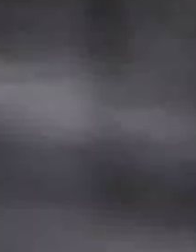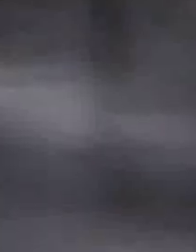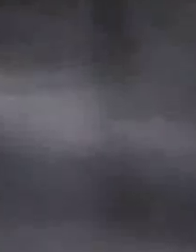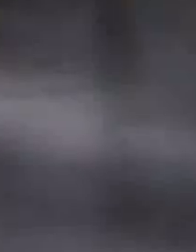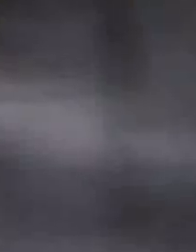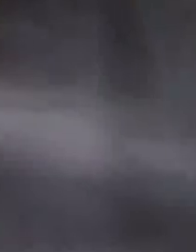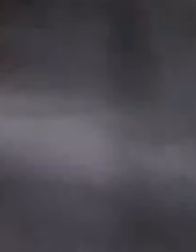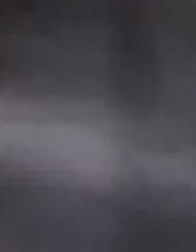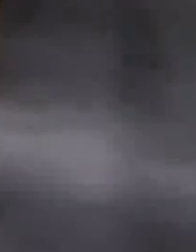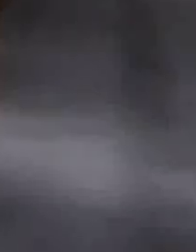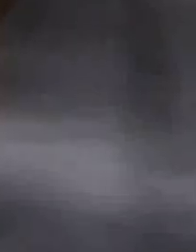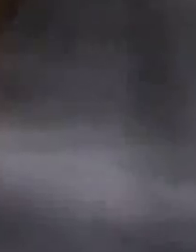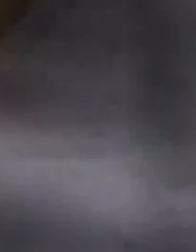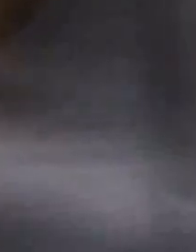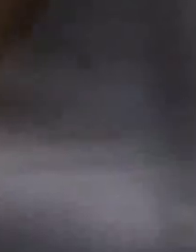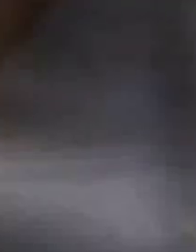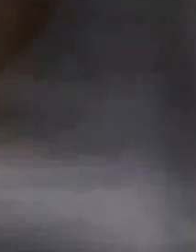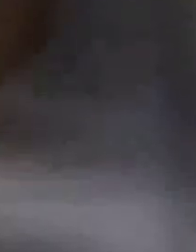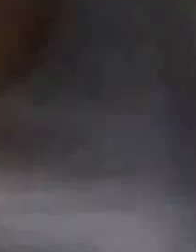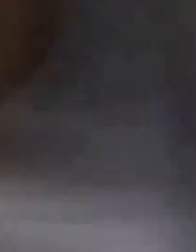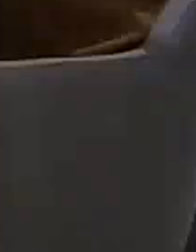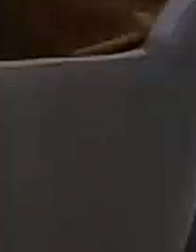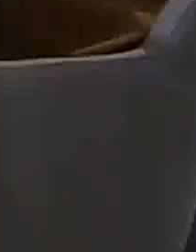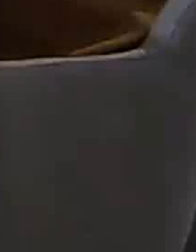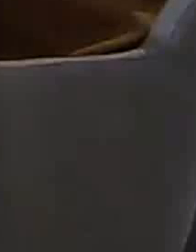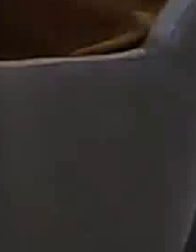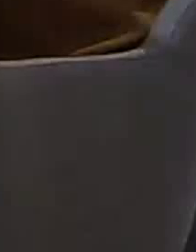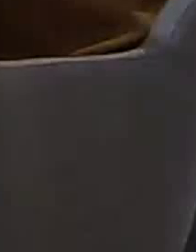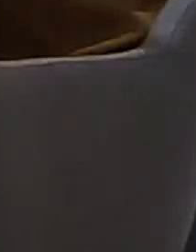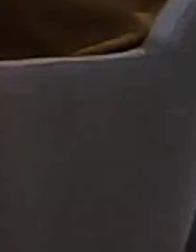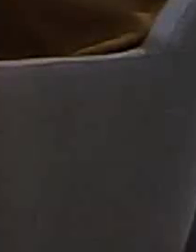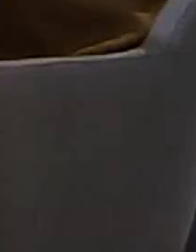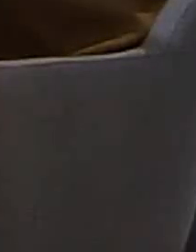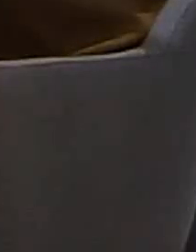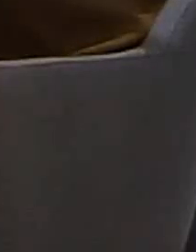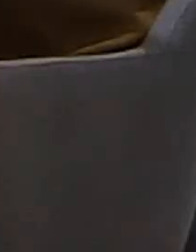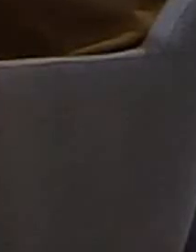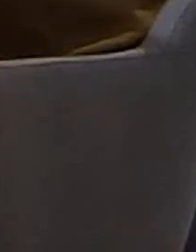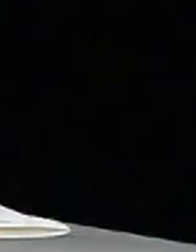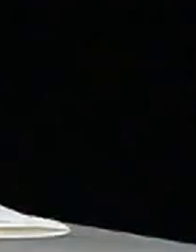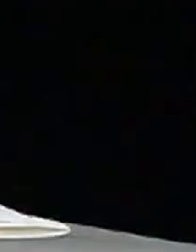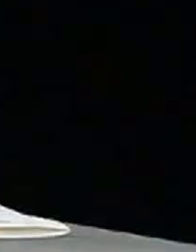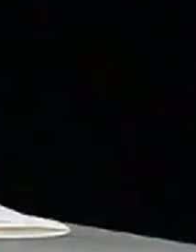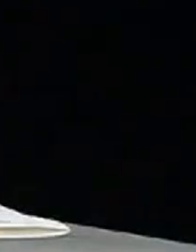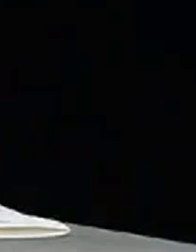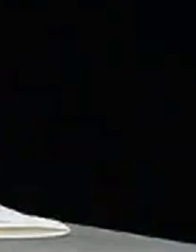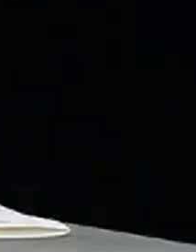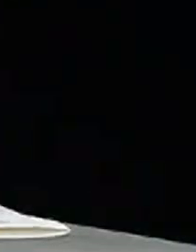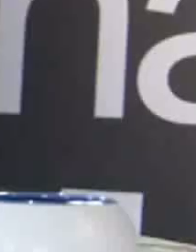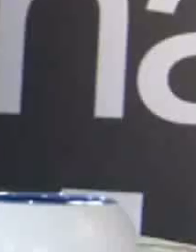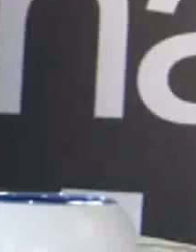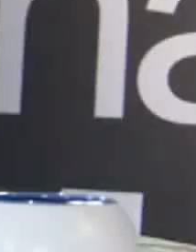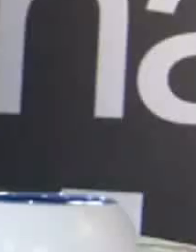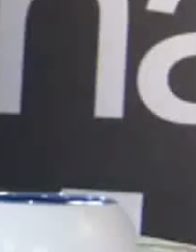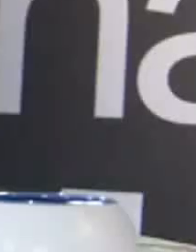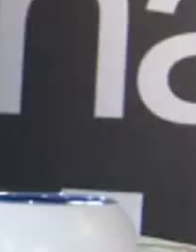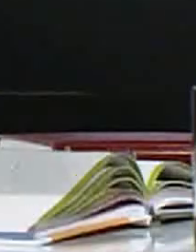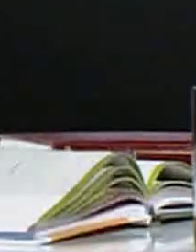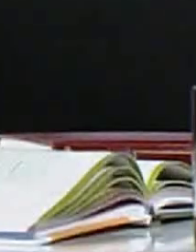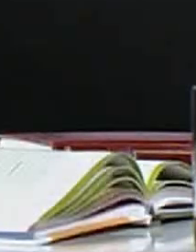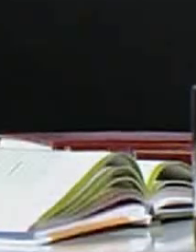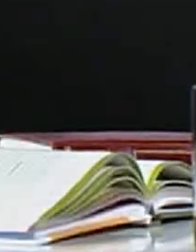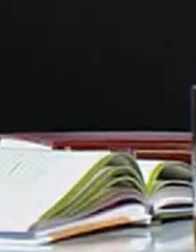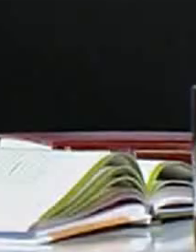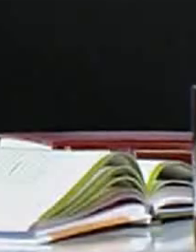el cine, la historia y la filosofía en La Palabra Justa, bajo la conducción de Mónica Lavín, Gerardo Dehesa